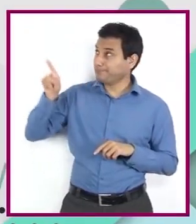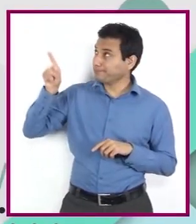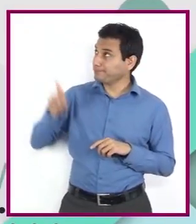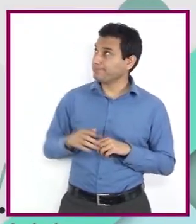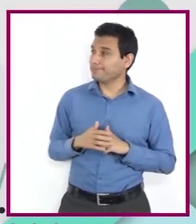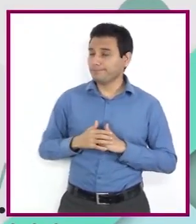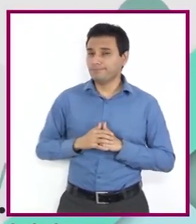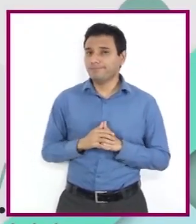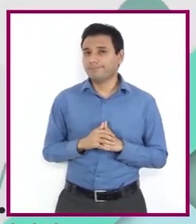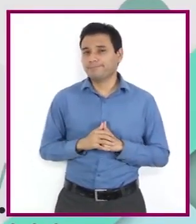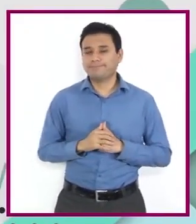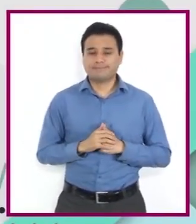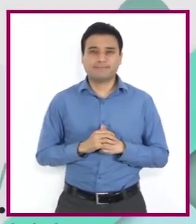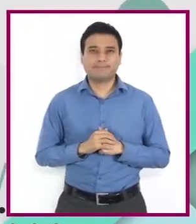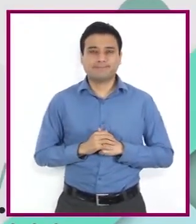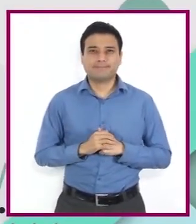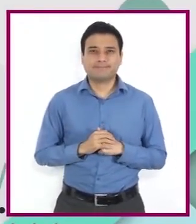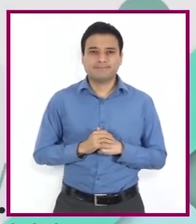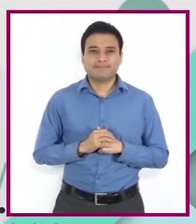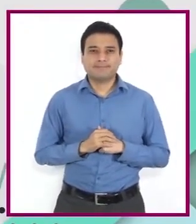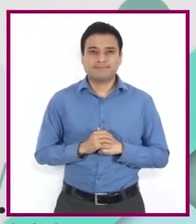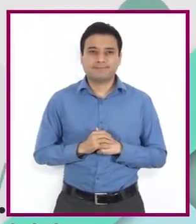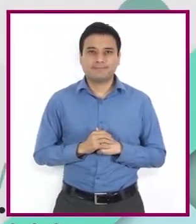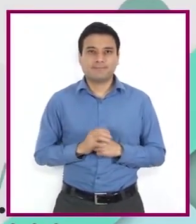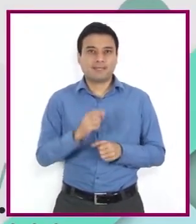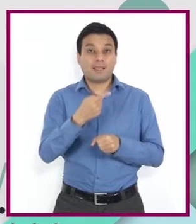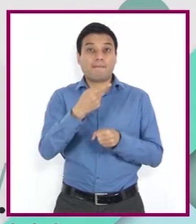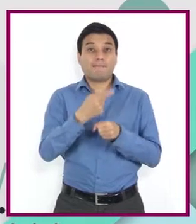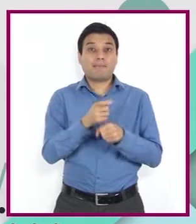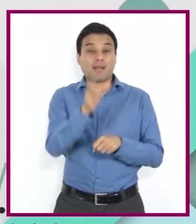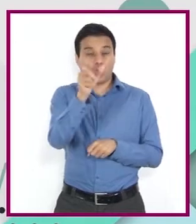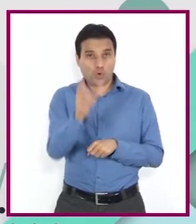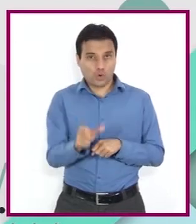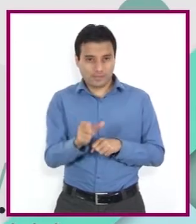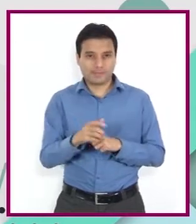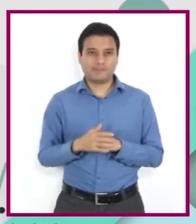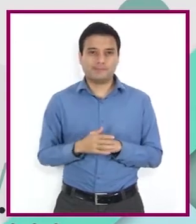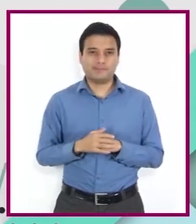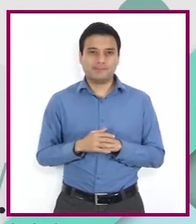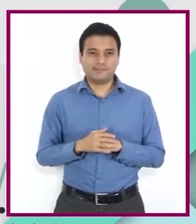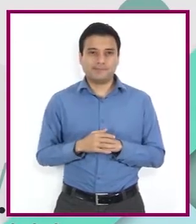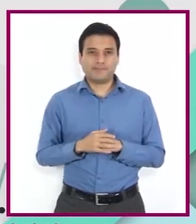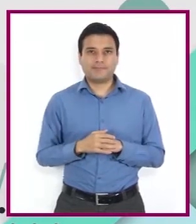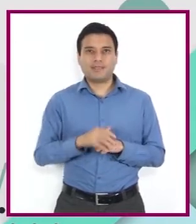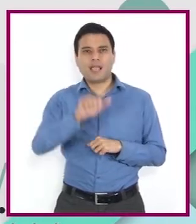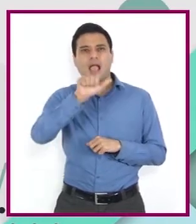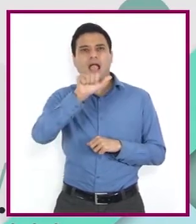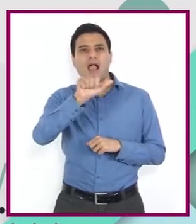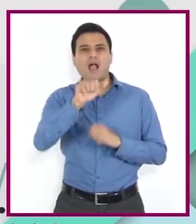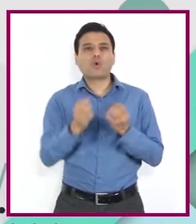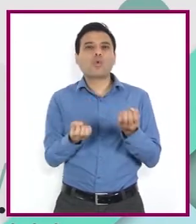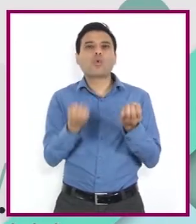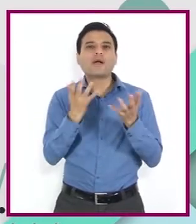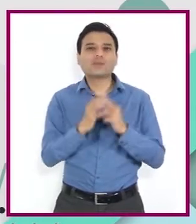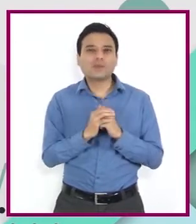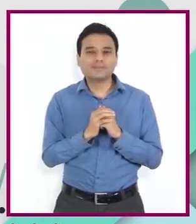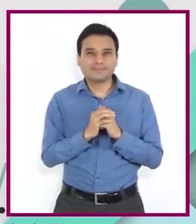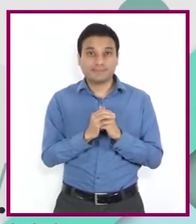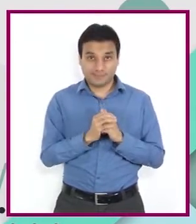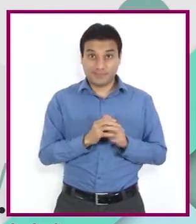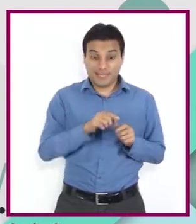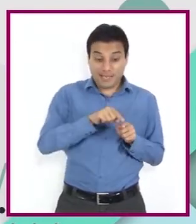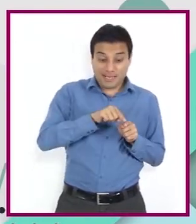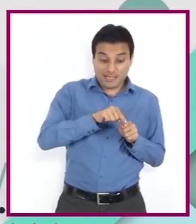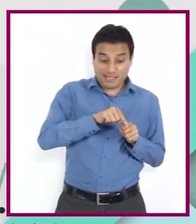se realiza de la siguiente manera. En la primera columna se anotan los datos de la magnitud A, que corresponden a la medida del ancho del